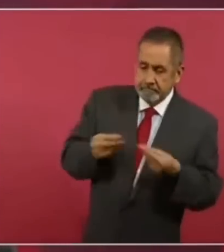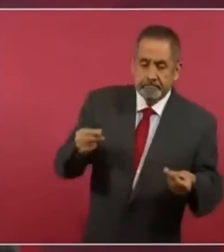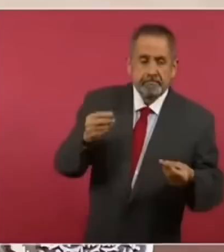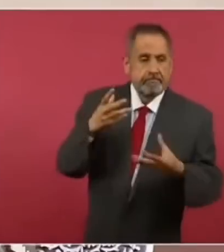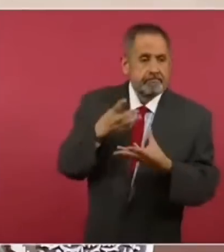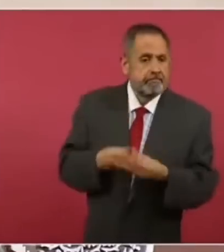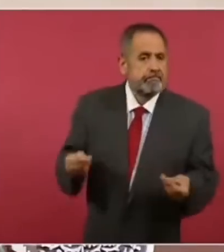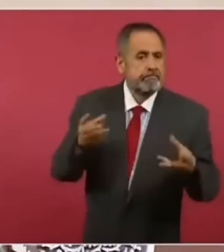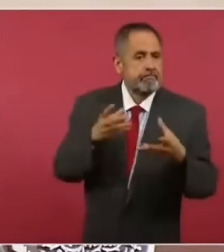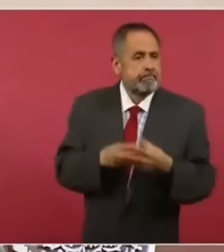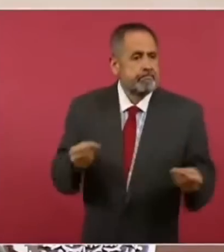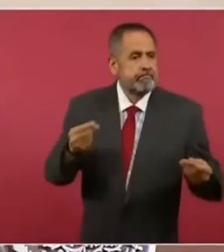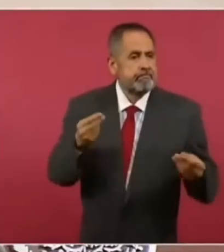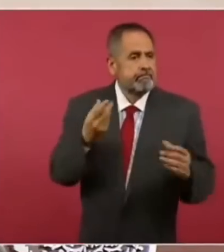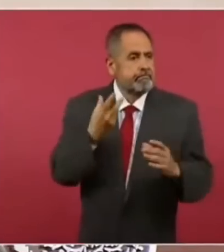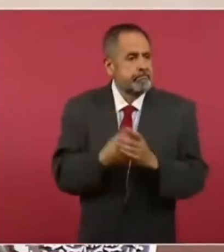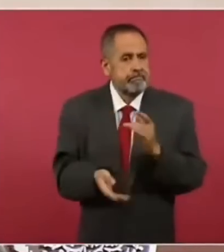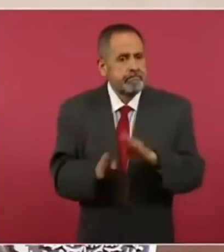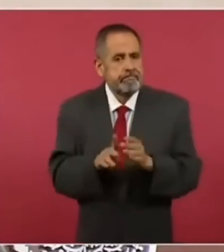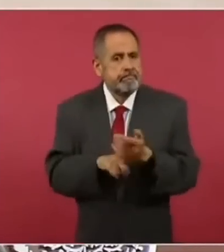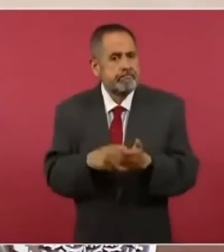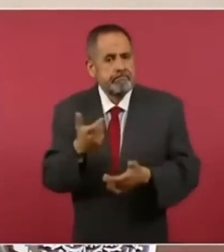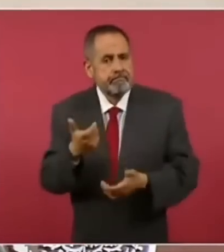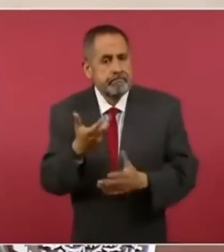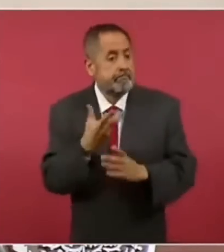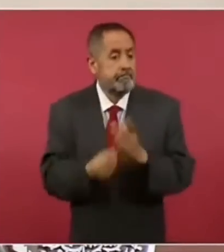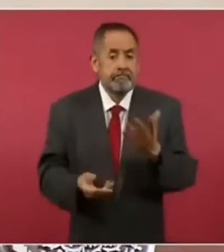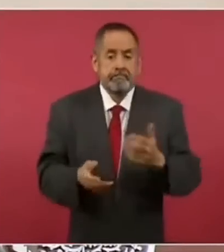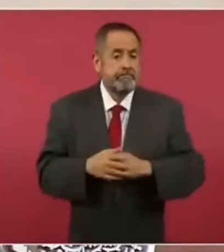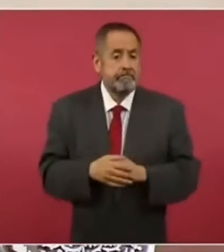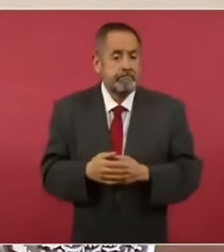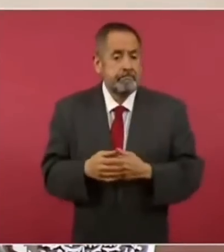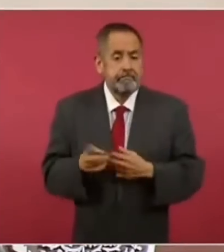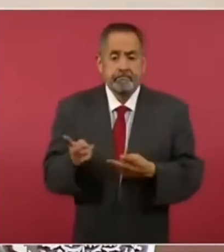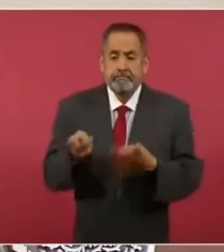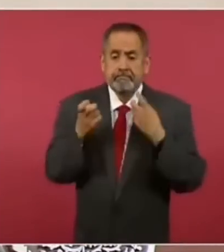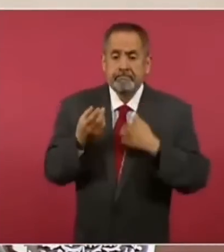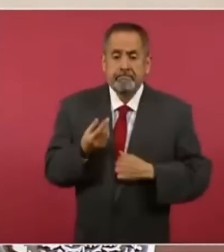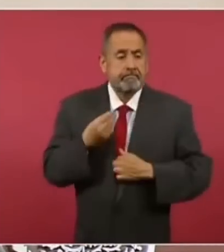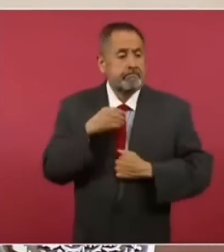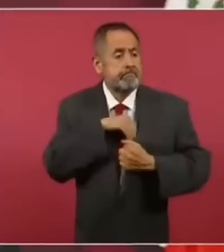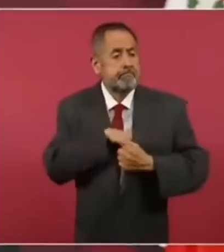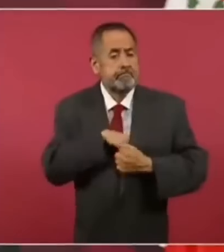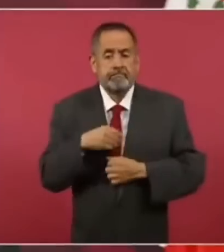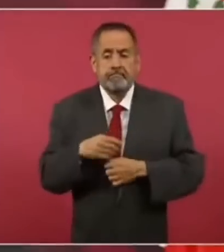un botín que se lo robaban.